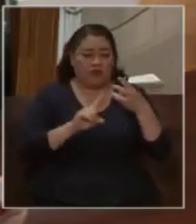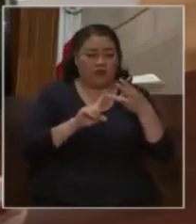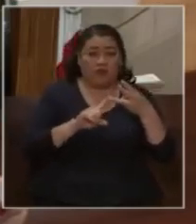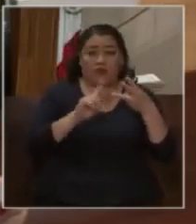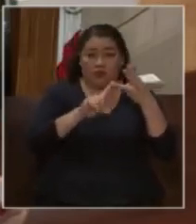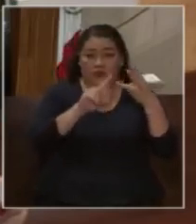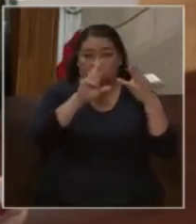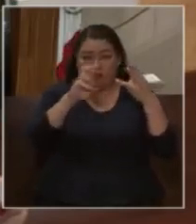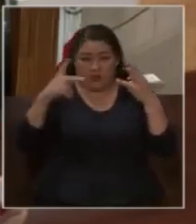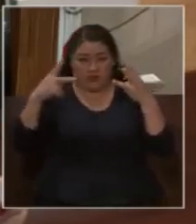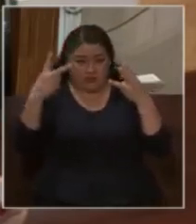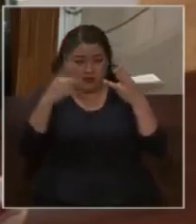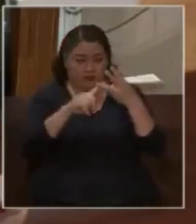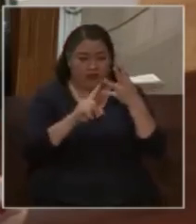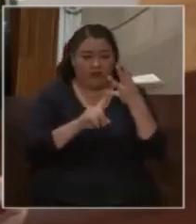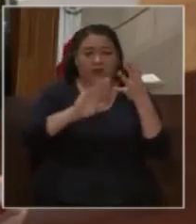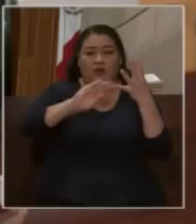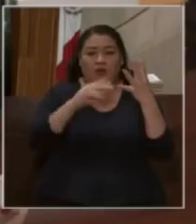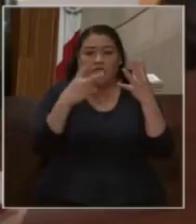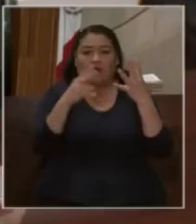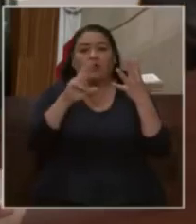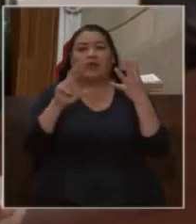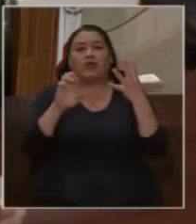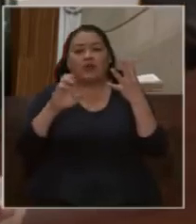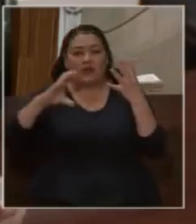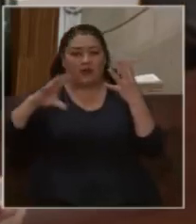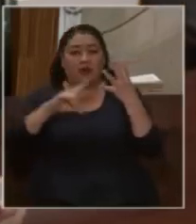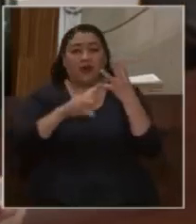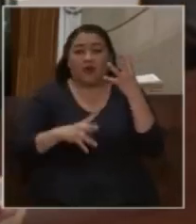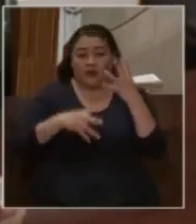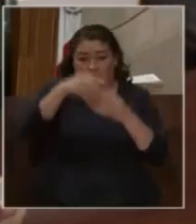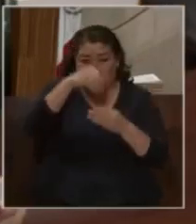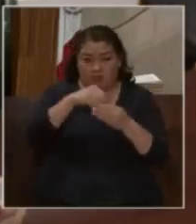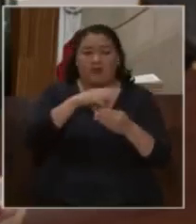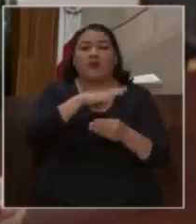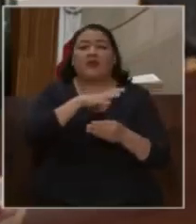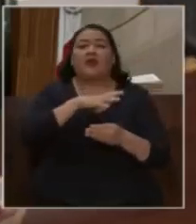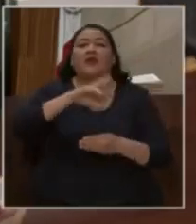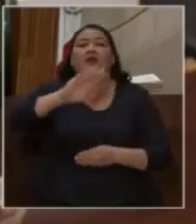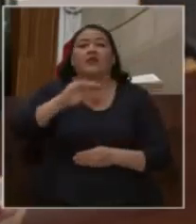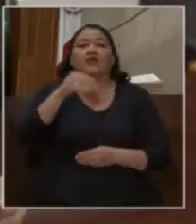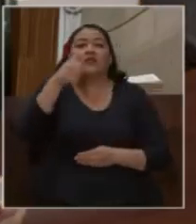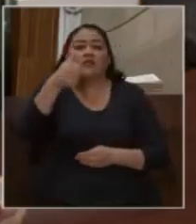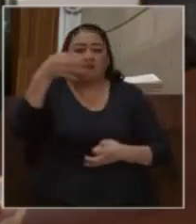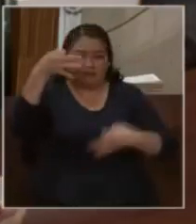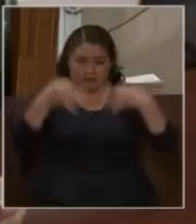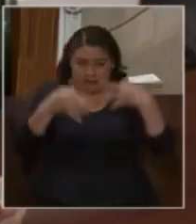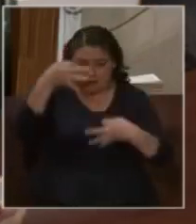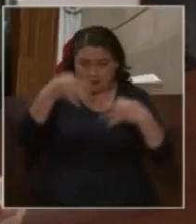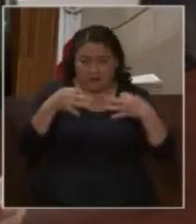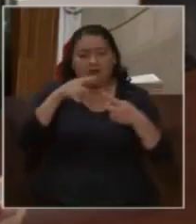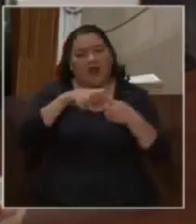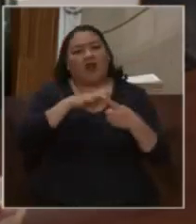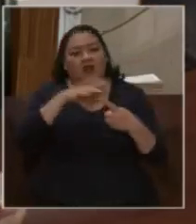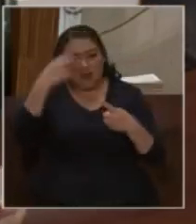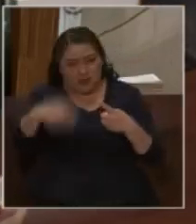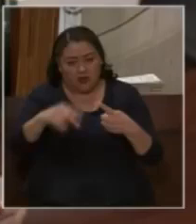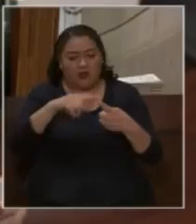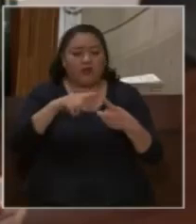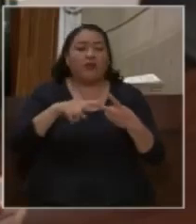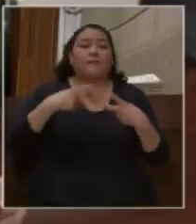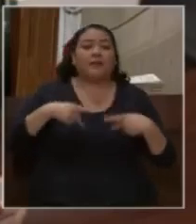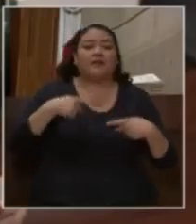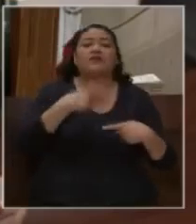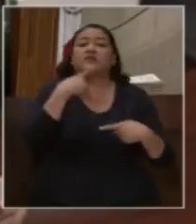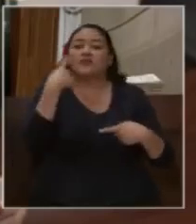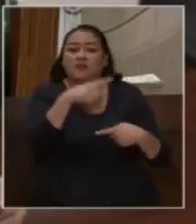2 recursos de apelación y 92 recursos de reconsideración, los cuales hacen un total de 96 medios de impugnación con las claves de